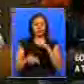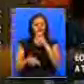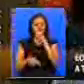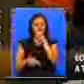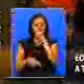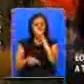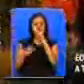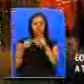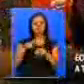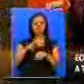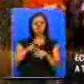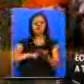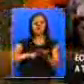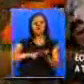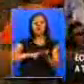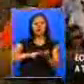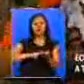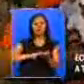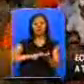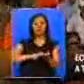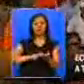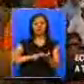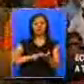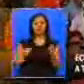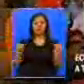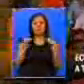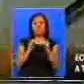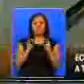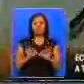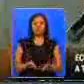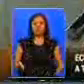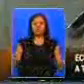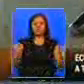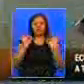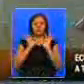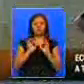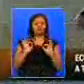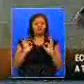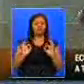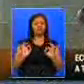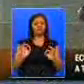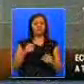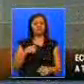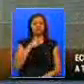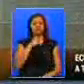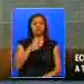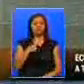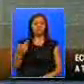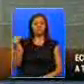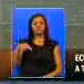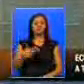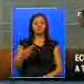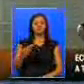La reunión, indudablemente, más importante, la cual fue un enorme privilegio para mí, fue la reunión con